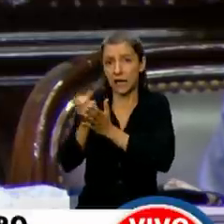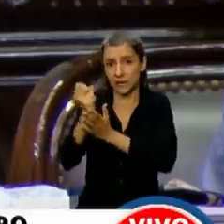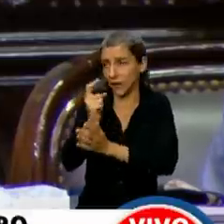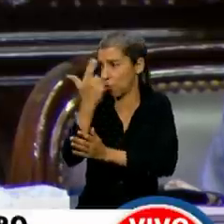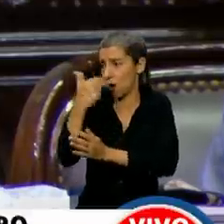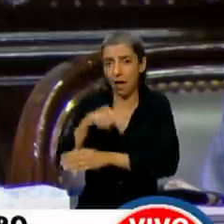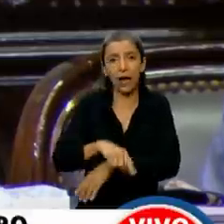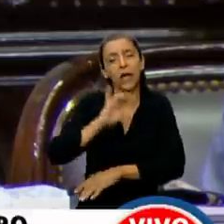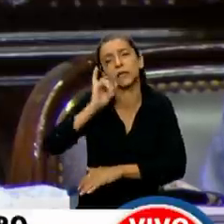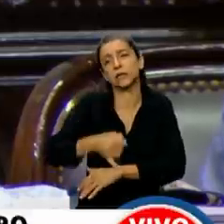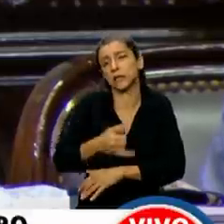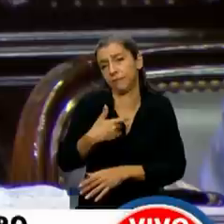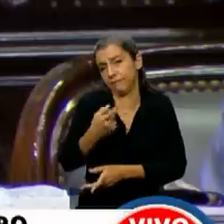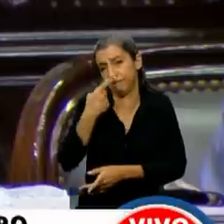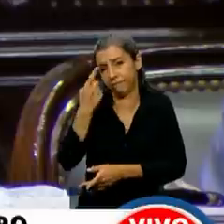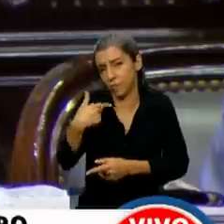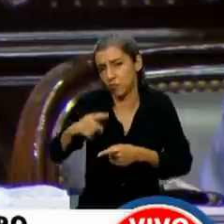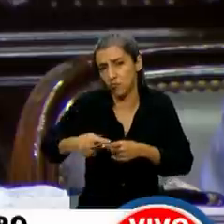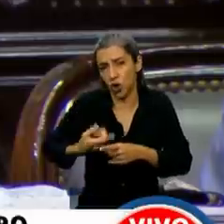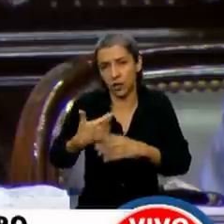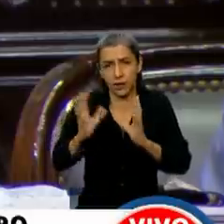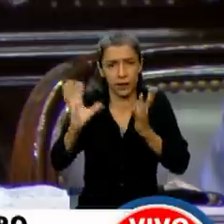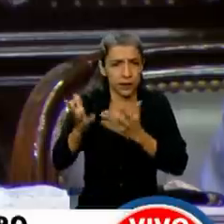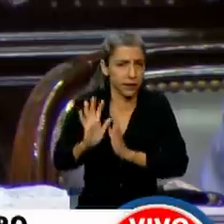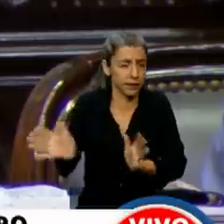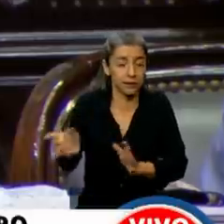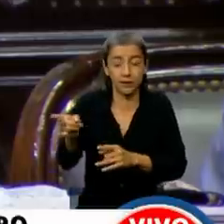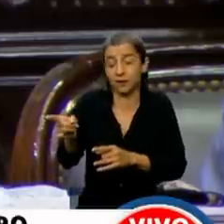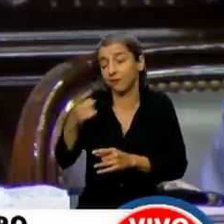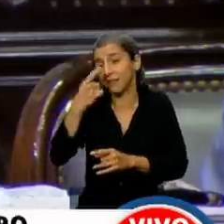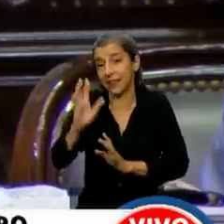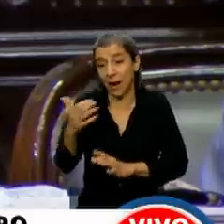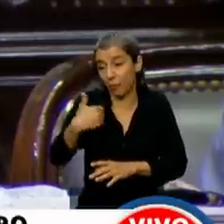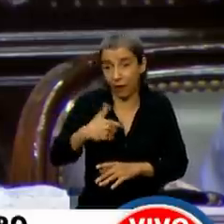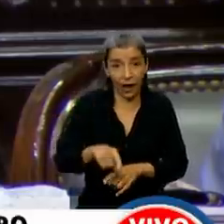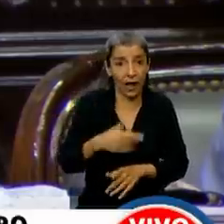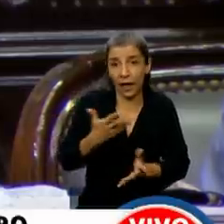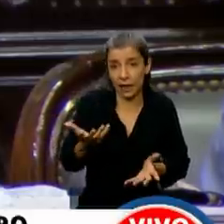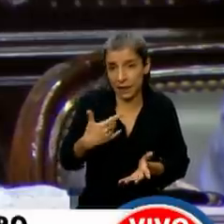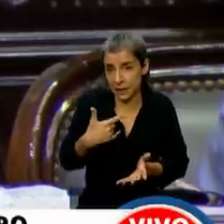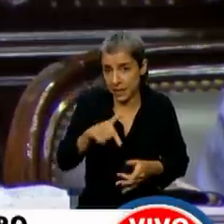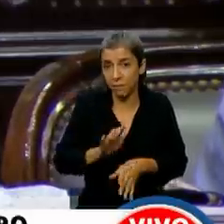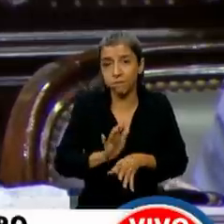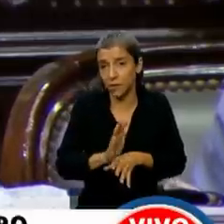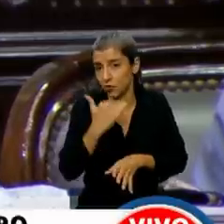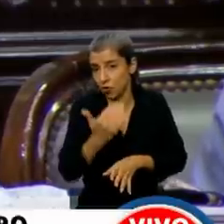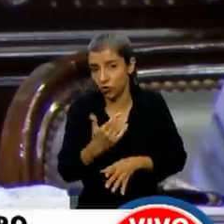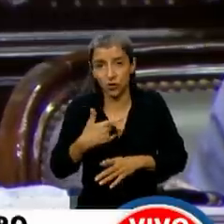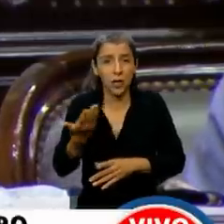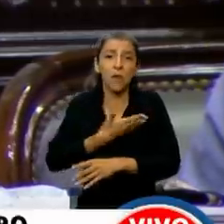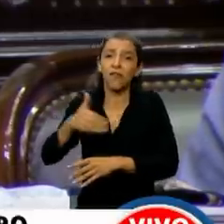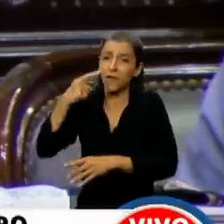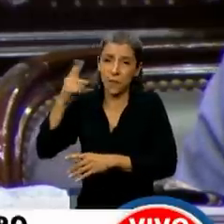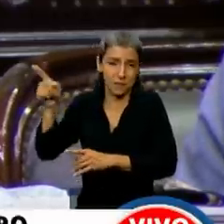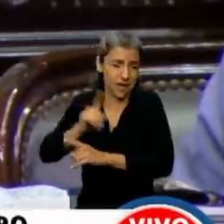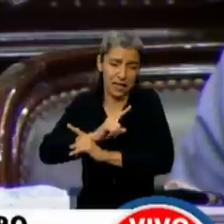motivación fue política internacional no cerraba para la argentina ni para el fondo lo estamos investigando y lo sabemos